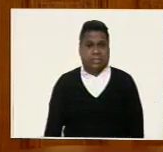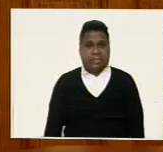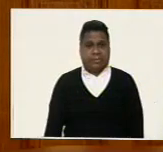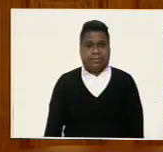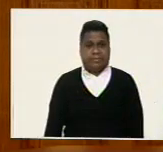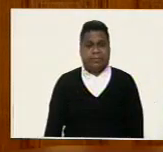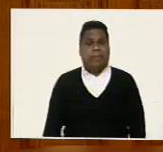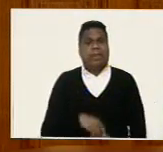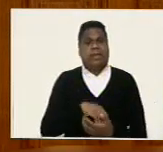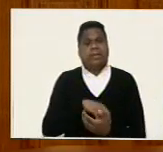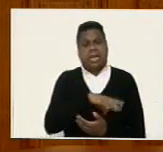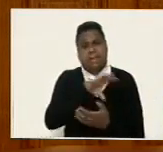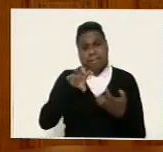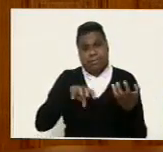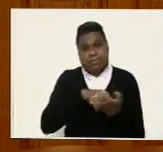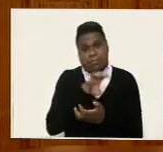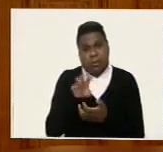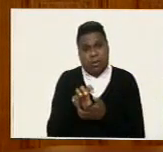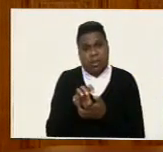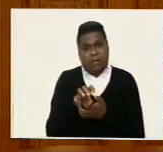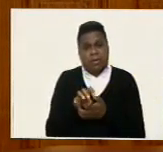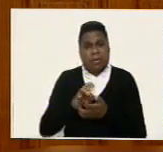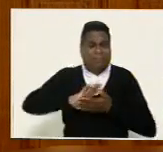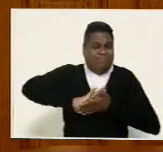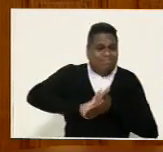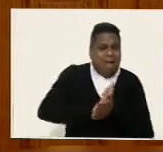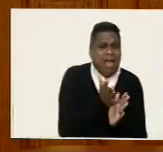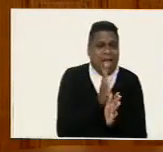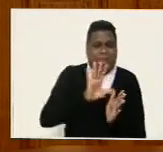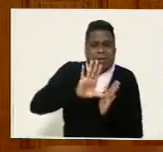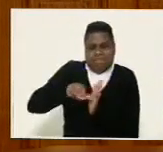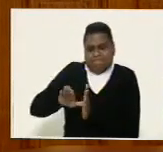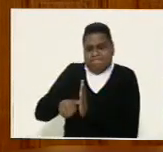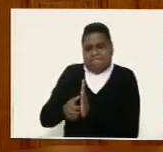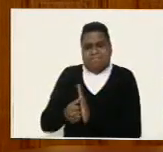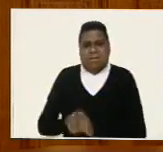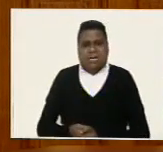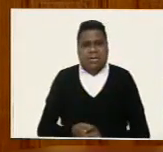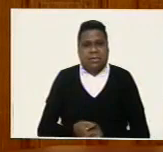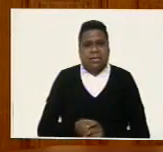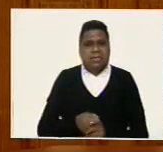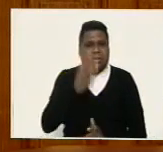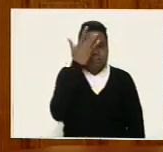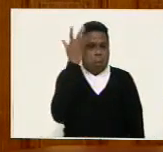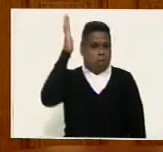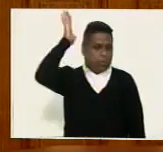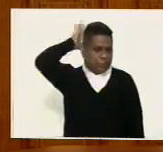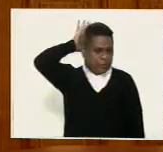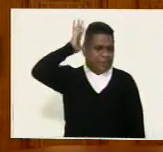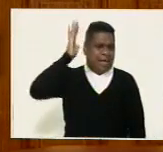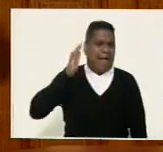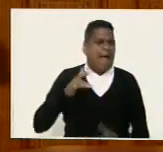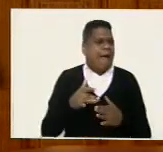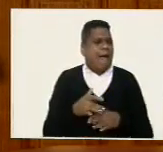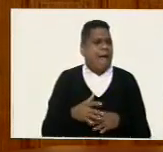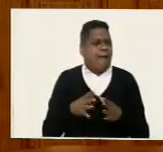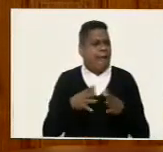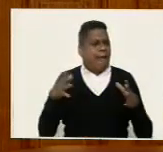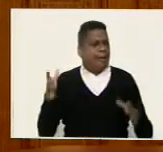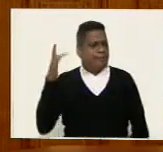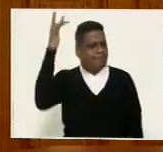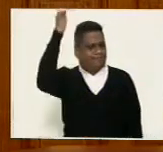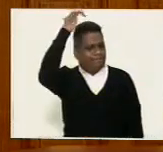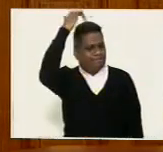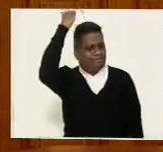haya guerra y para que saquee sus riquezas. Esa es una hipocresía bien grande. No encuentran qué hacer con los